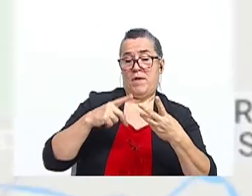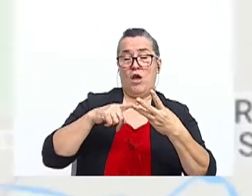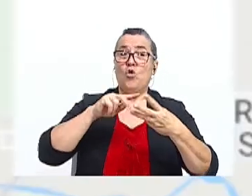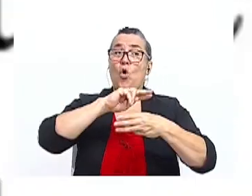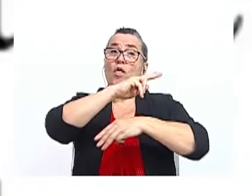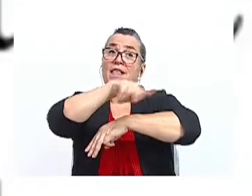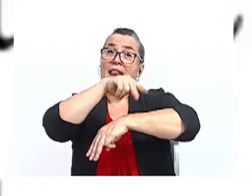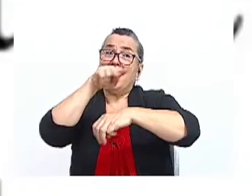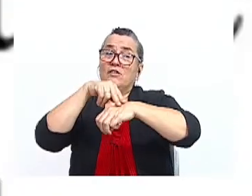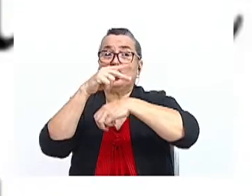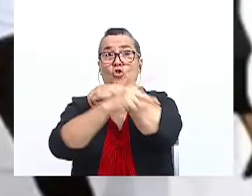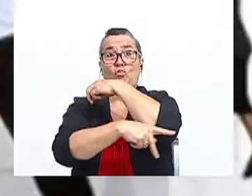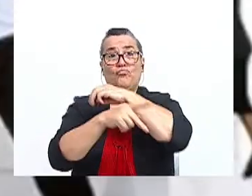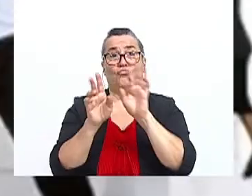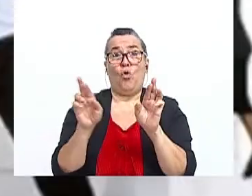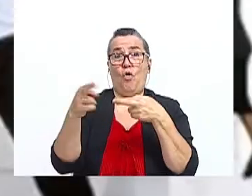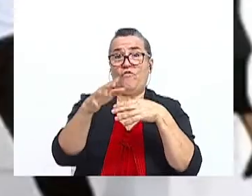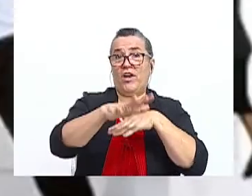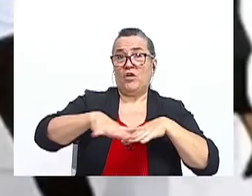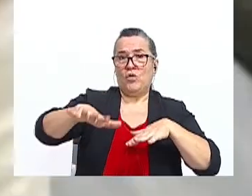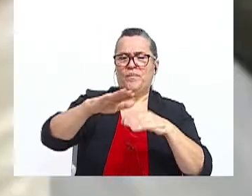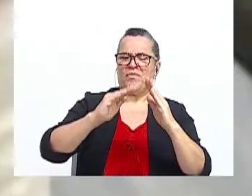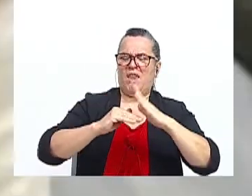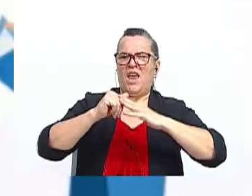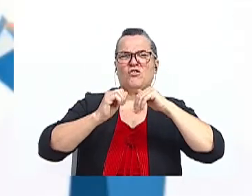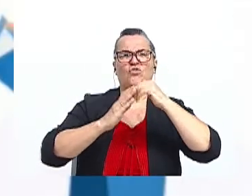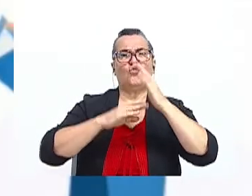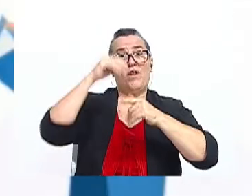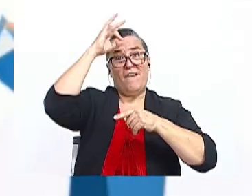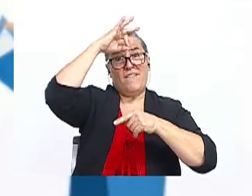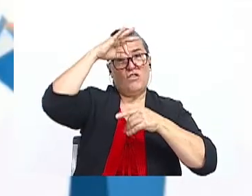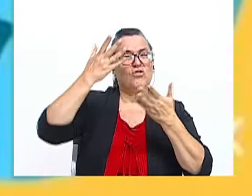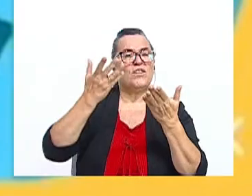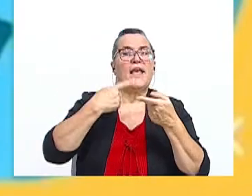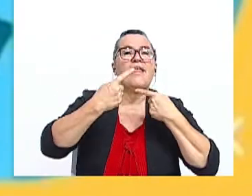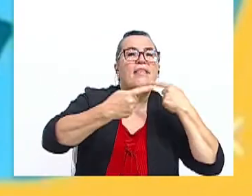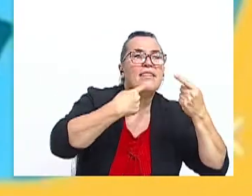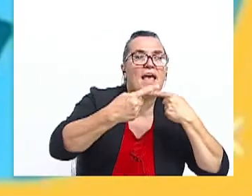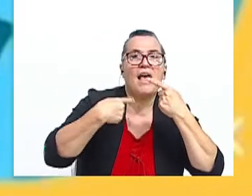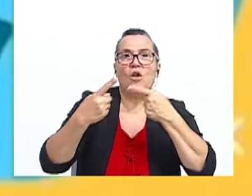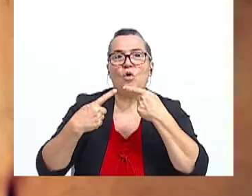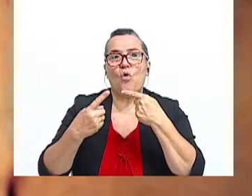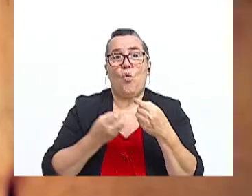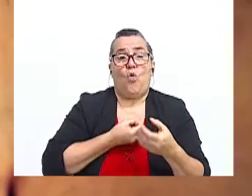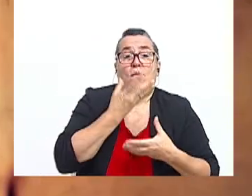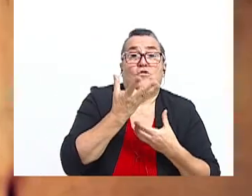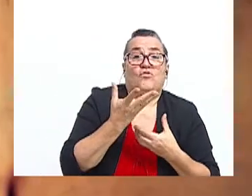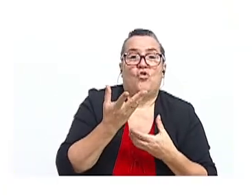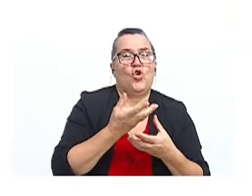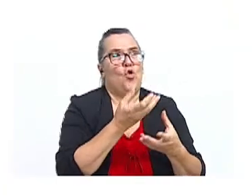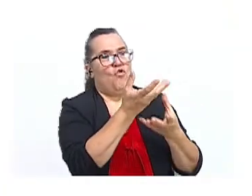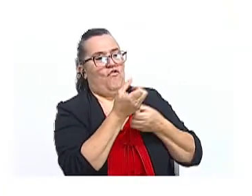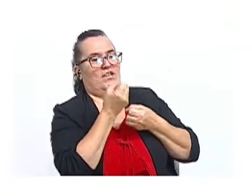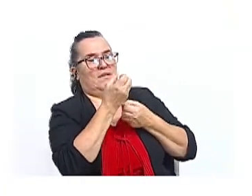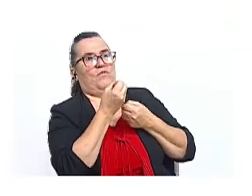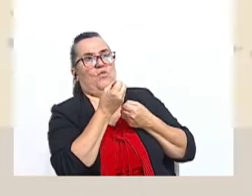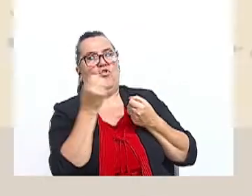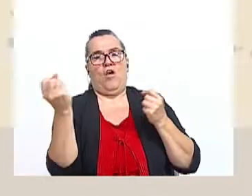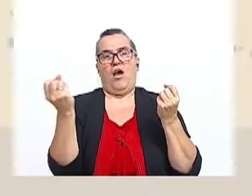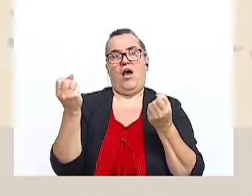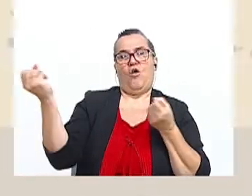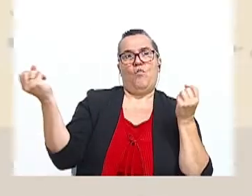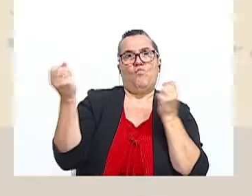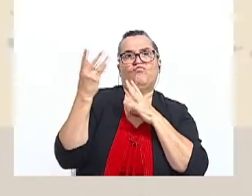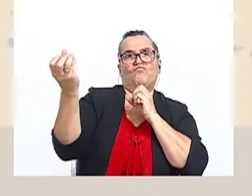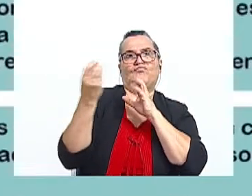o región, entre otras. Su estructura se forma del diálogo entre un emisor y un receptor, que está presente de